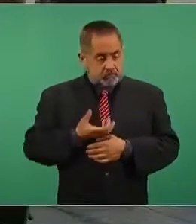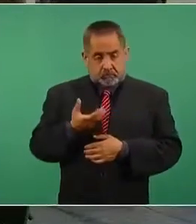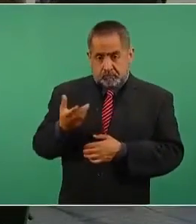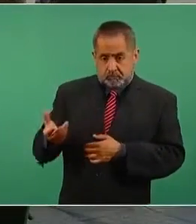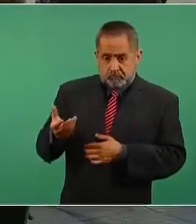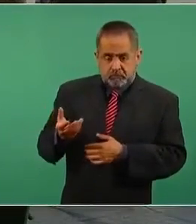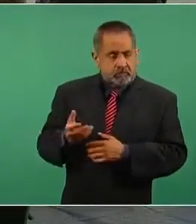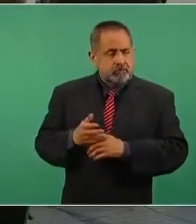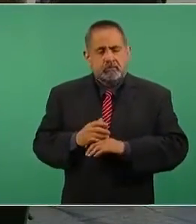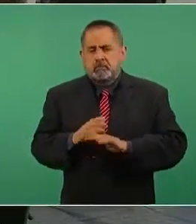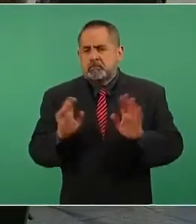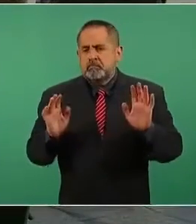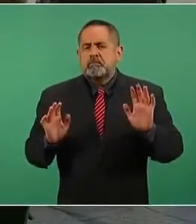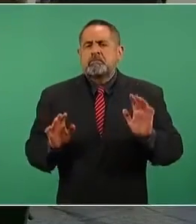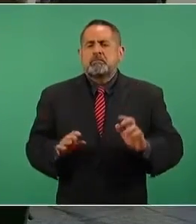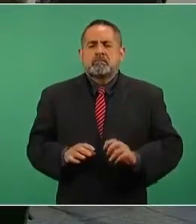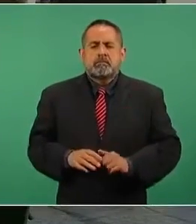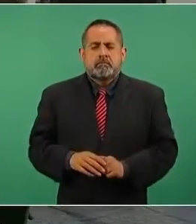en lo económico,